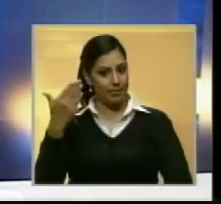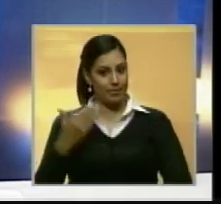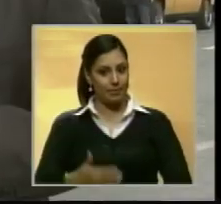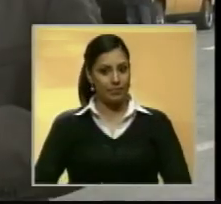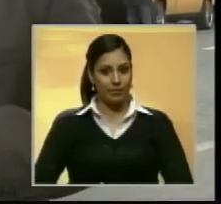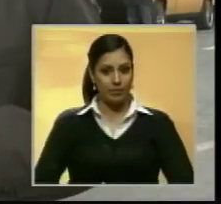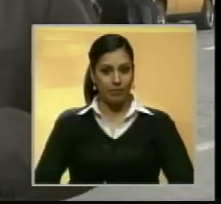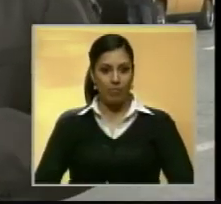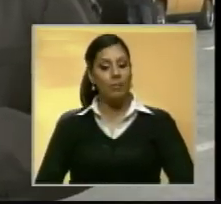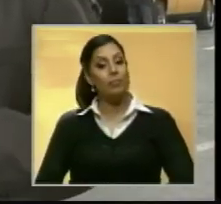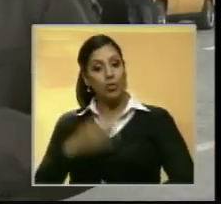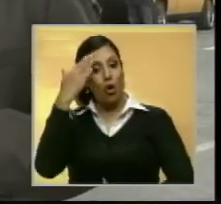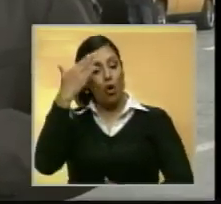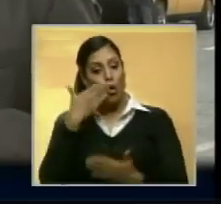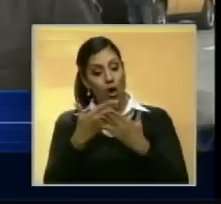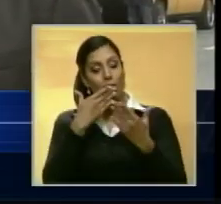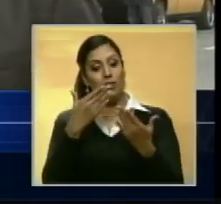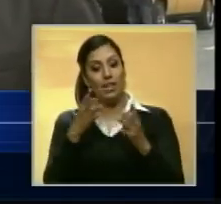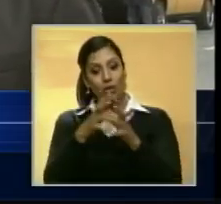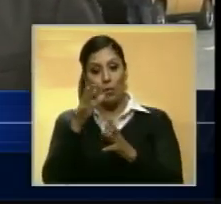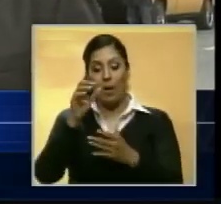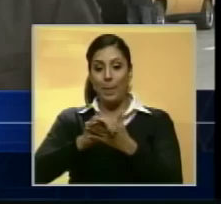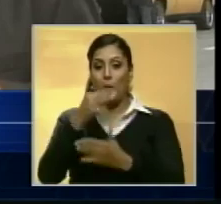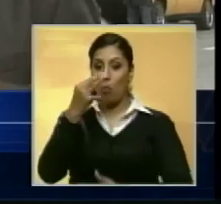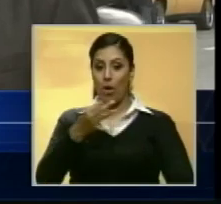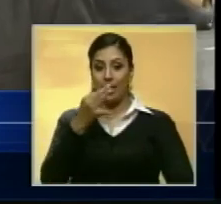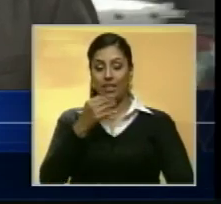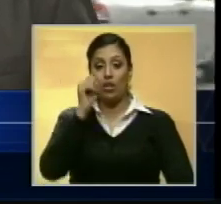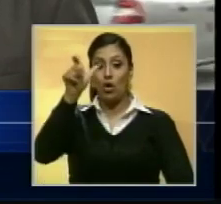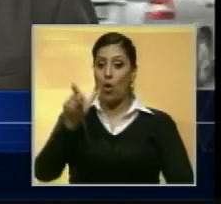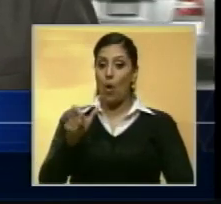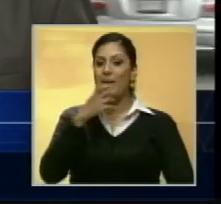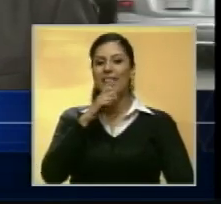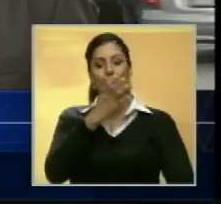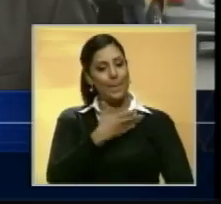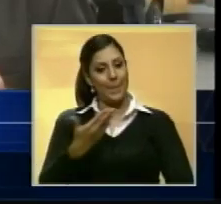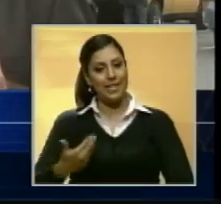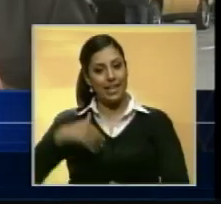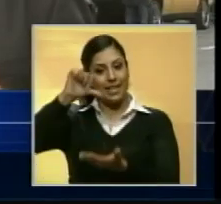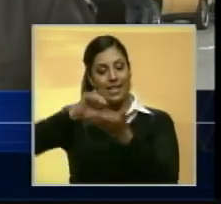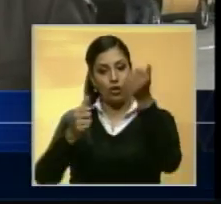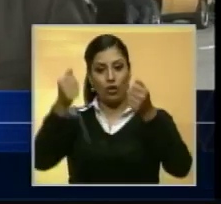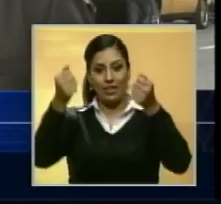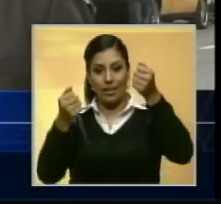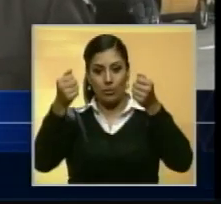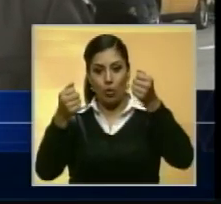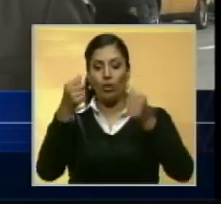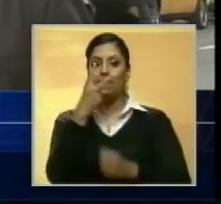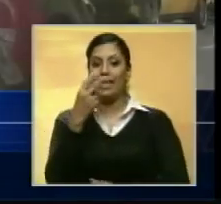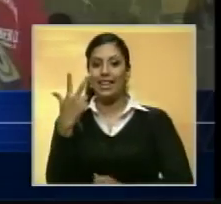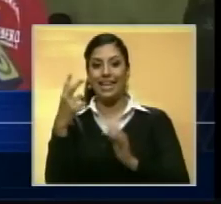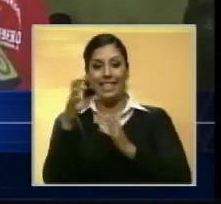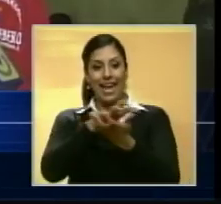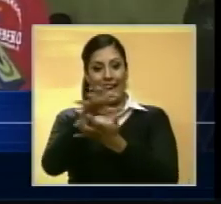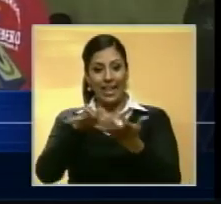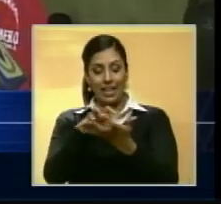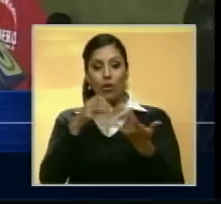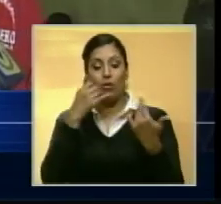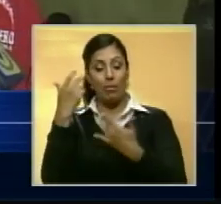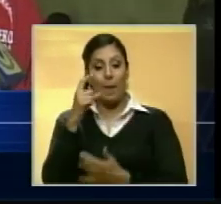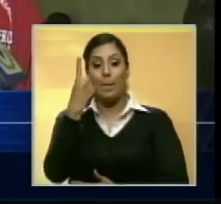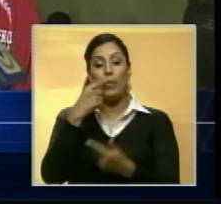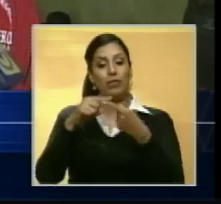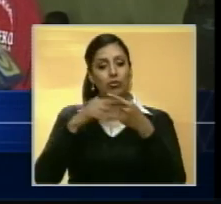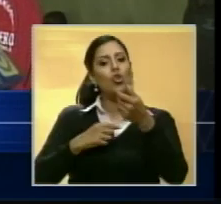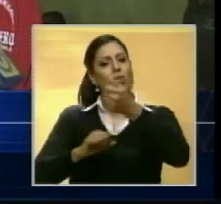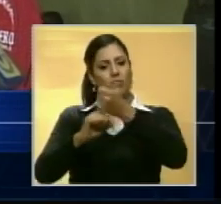Santiago. Hola, muchísimas gracias, amigo. Buenas tardes. Eloy Zulbarán, presidente del Centro de Transportistas del 23 de enero, dijo en primer término